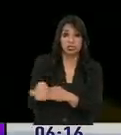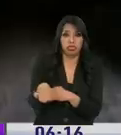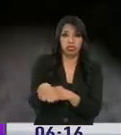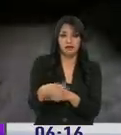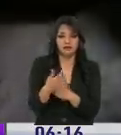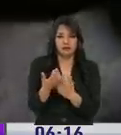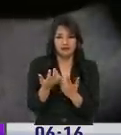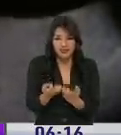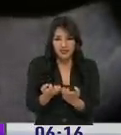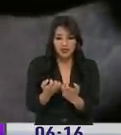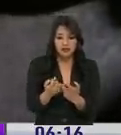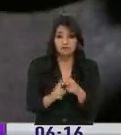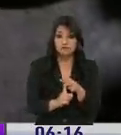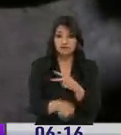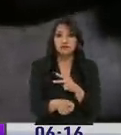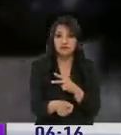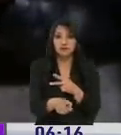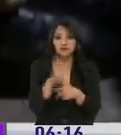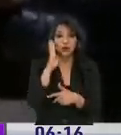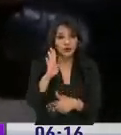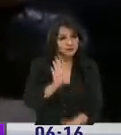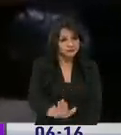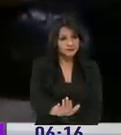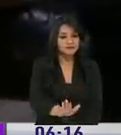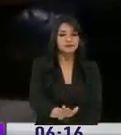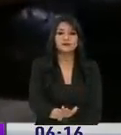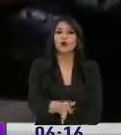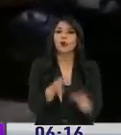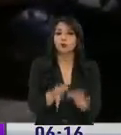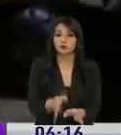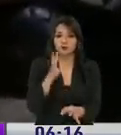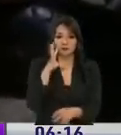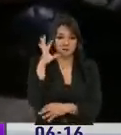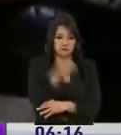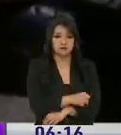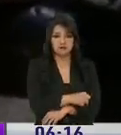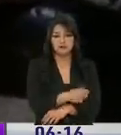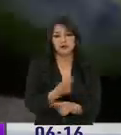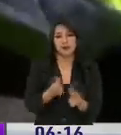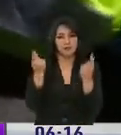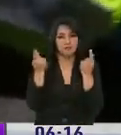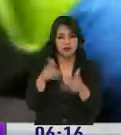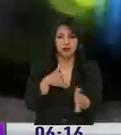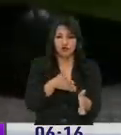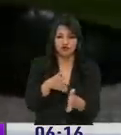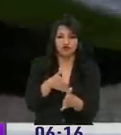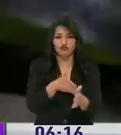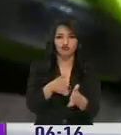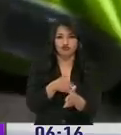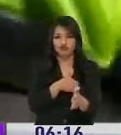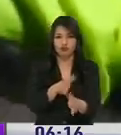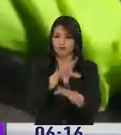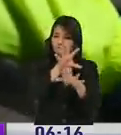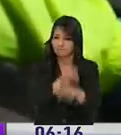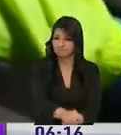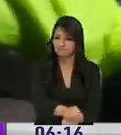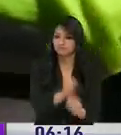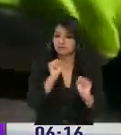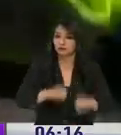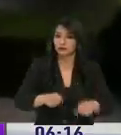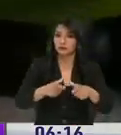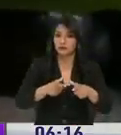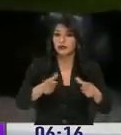sentido norte-sur, por lo que inmediatamente se procede a un operativo de interceptación, dando alcance a este